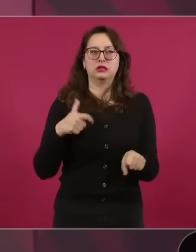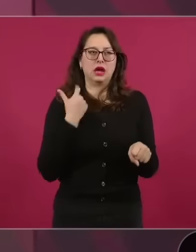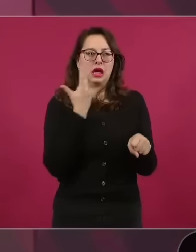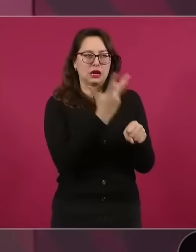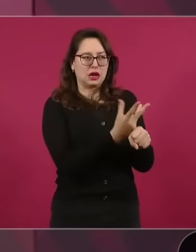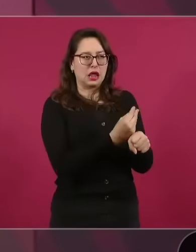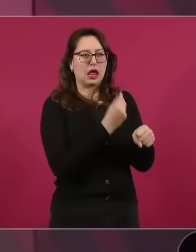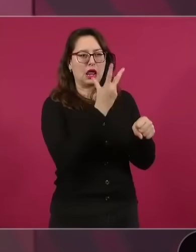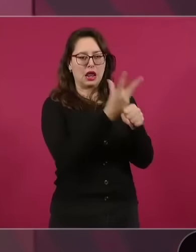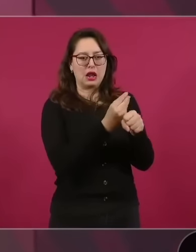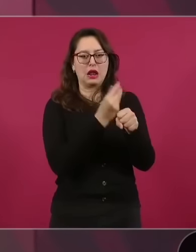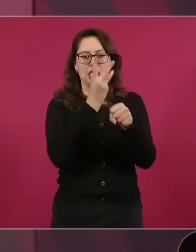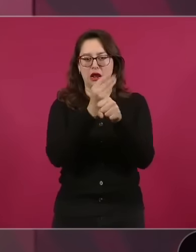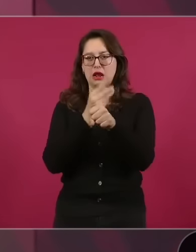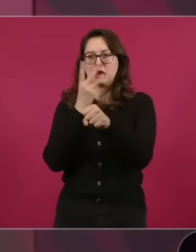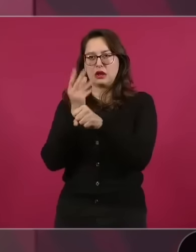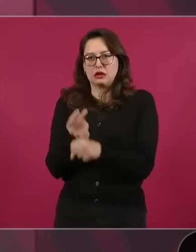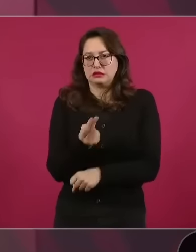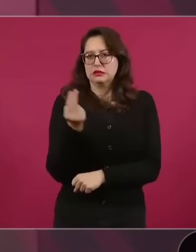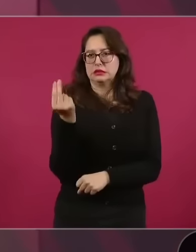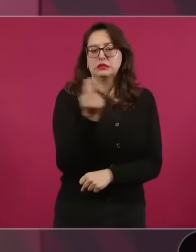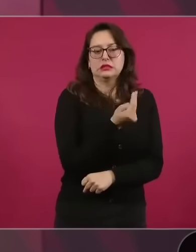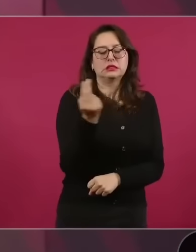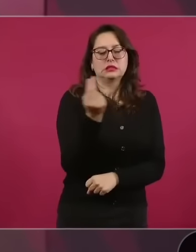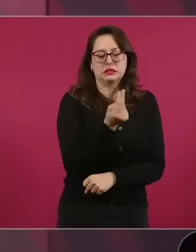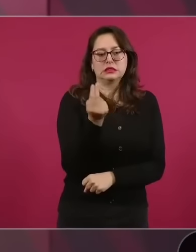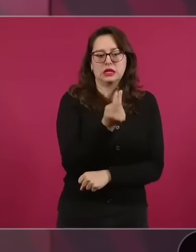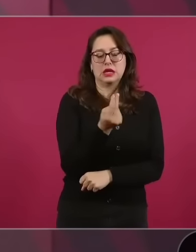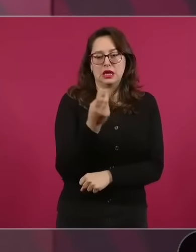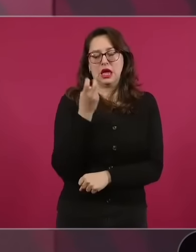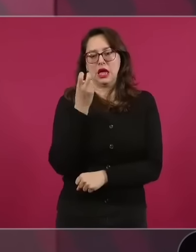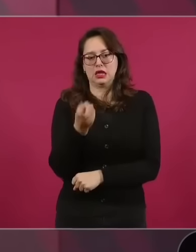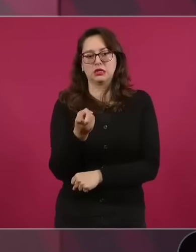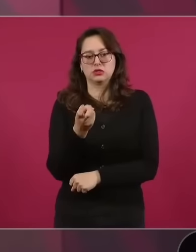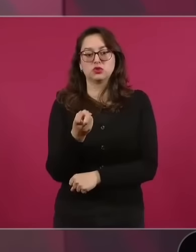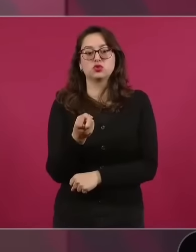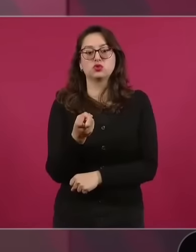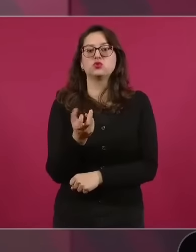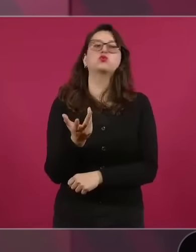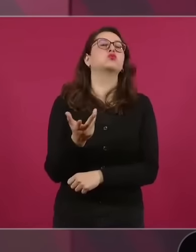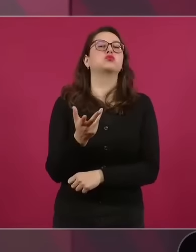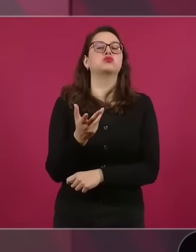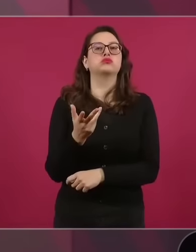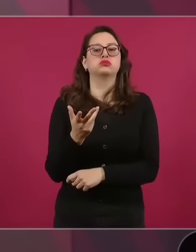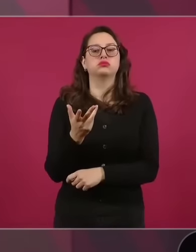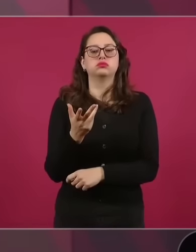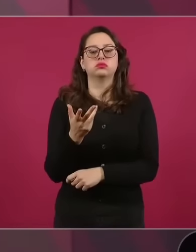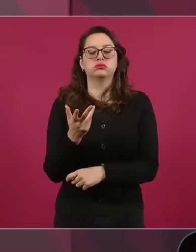los temblores que ellos están ayudándonos